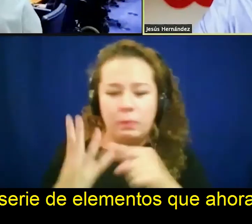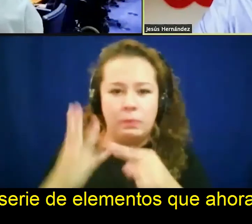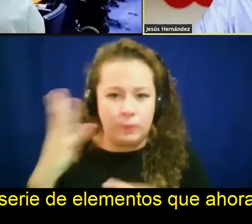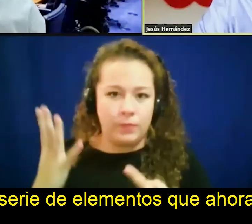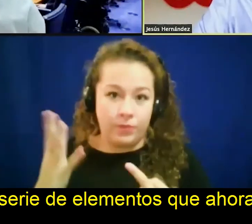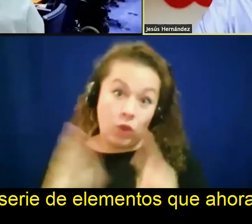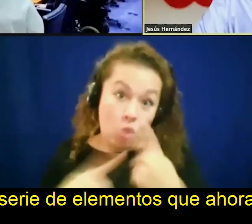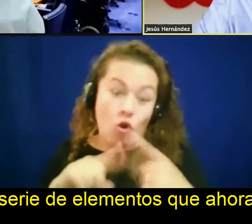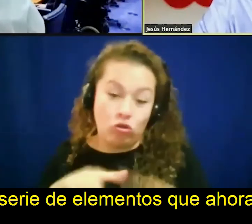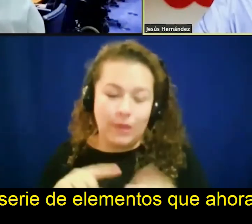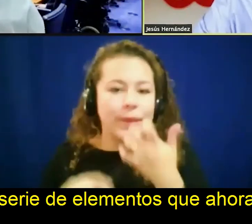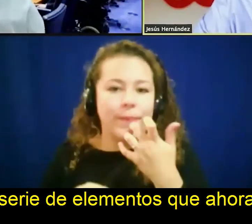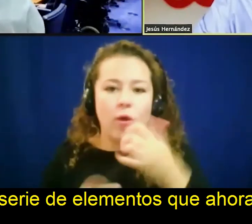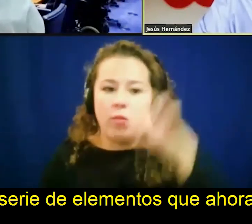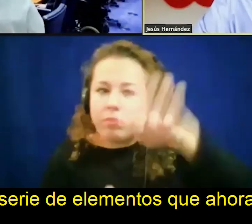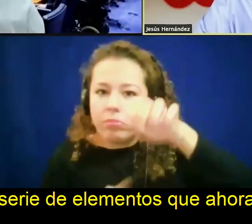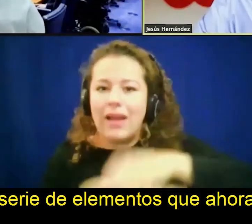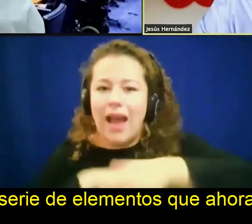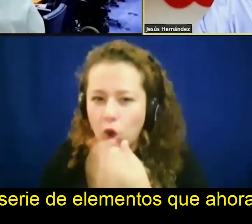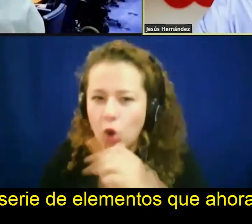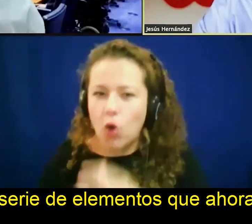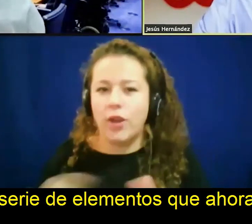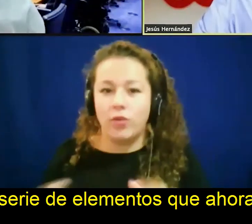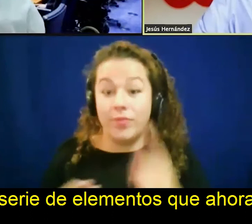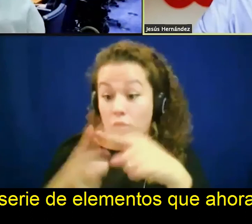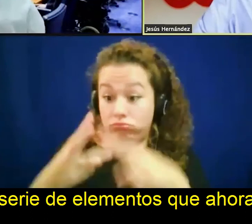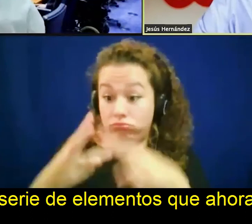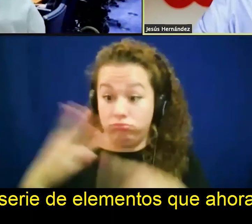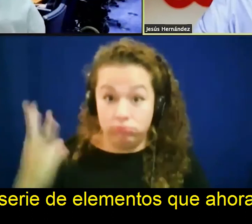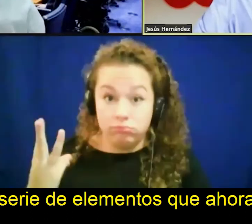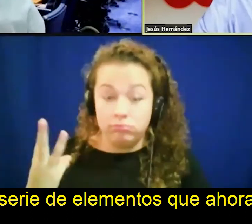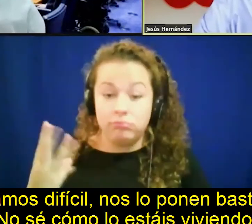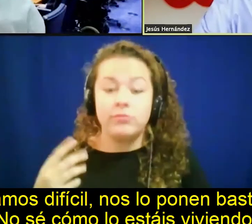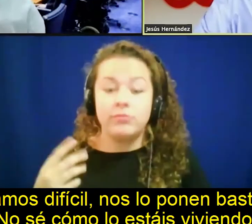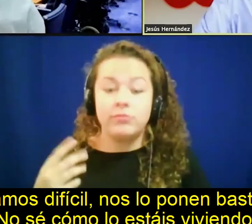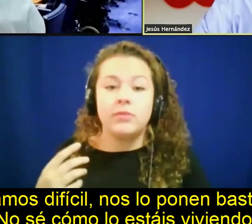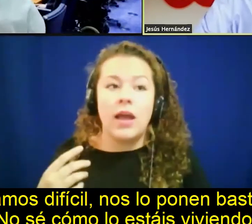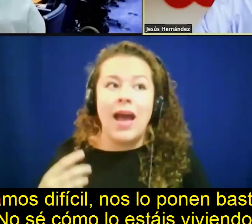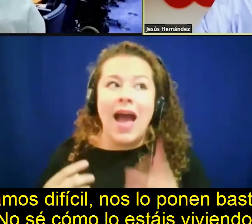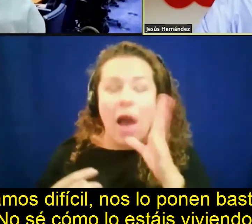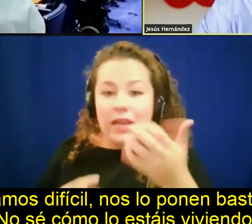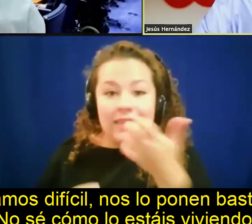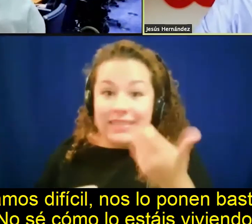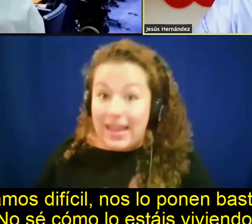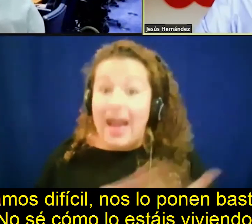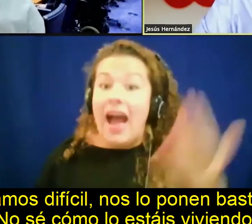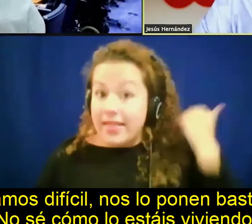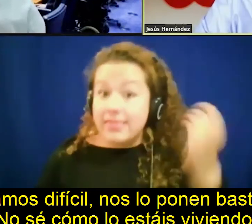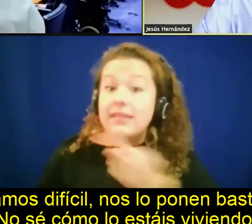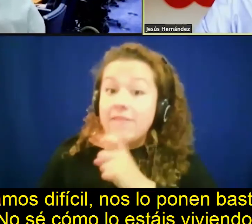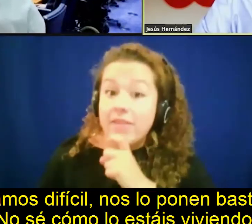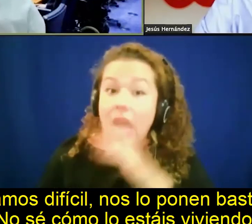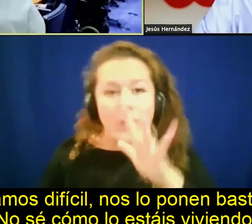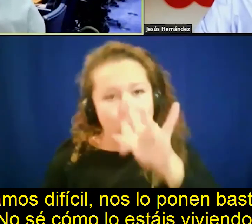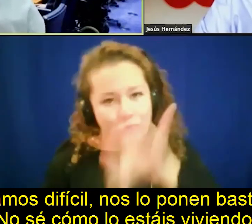de gel hidroalcohólico, etcétera. Una serie de elementos que ahora mismo, si ya lo teníamos difícil, nos lo ponen bastante